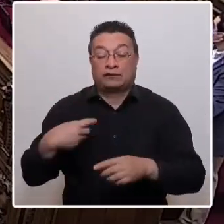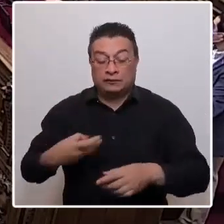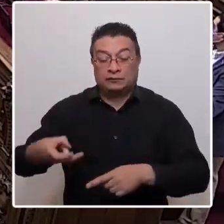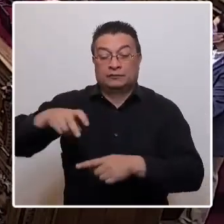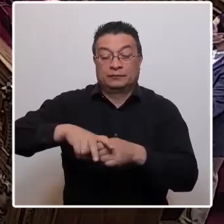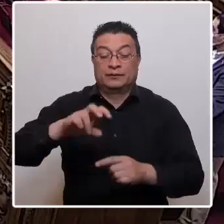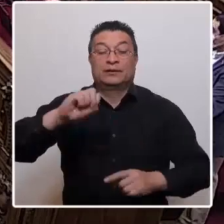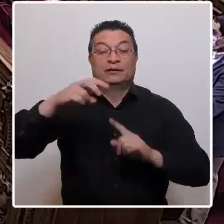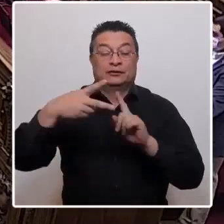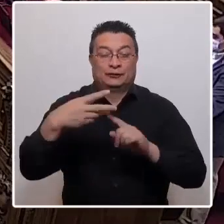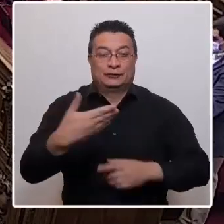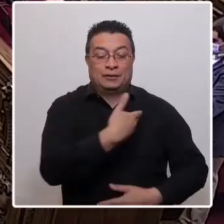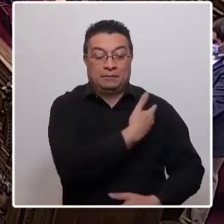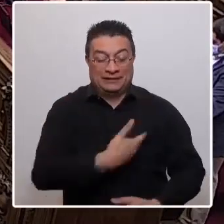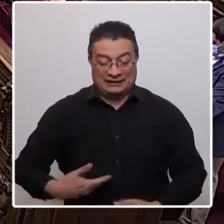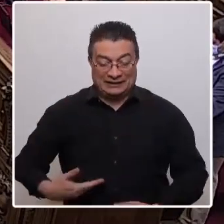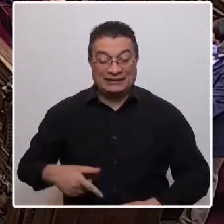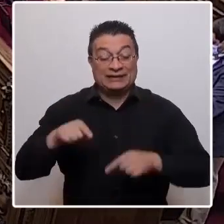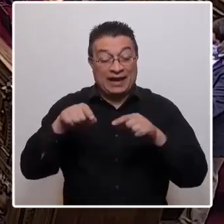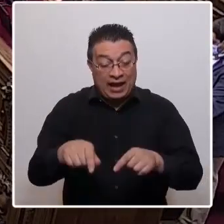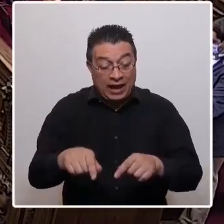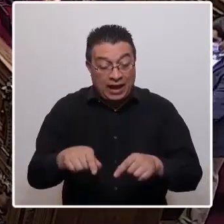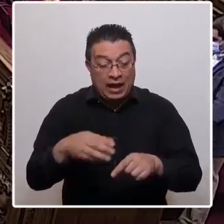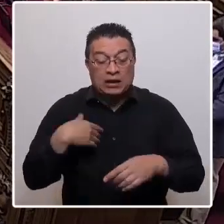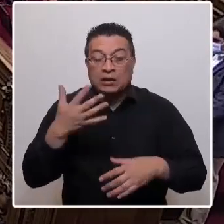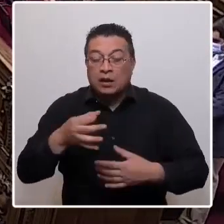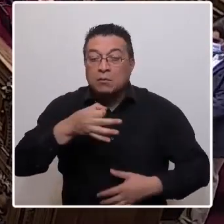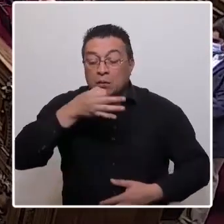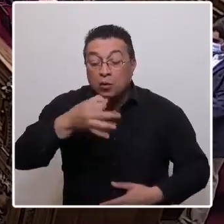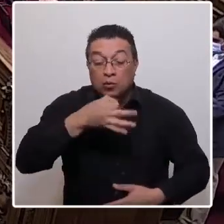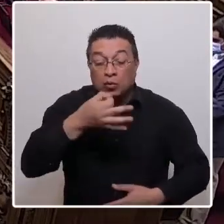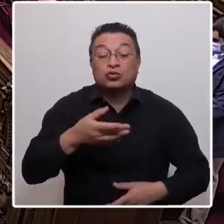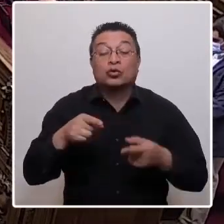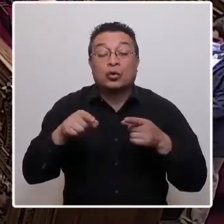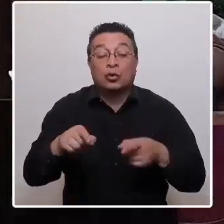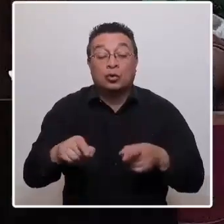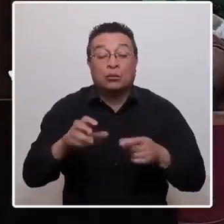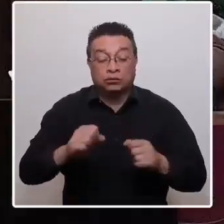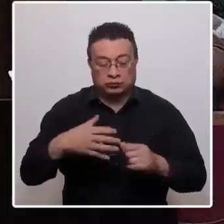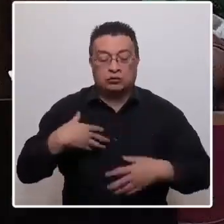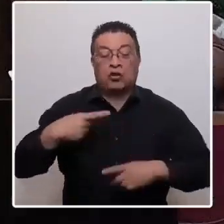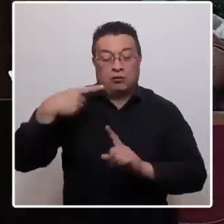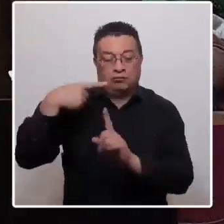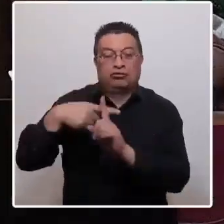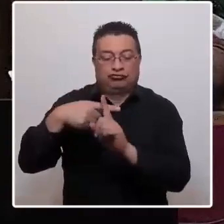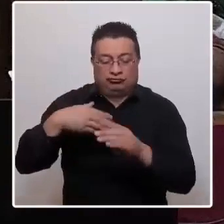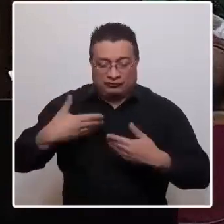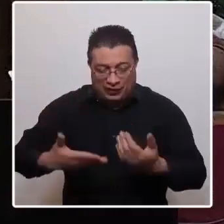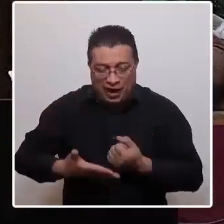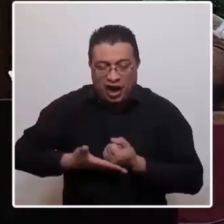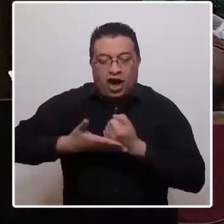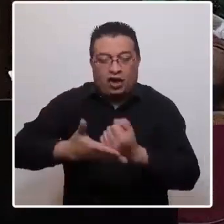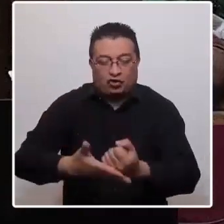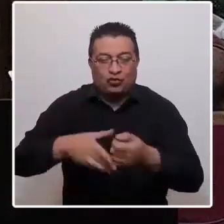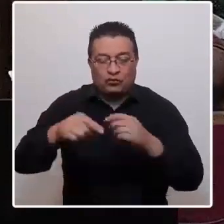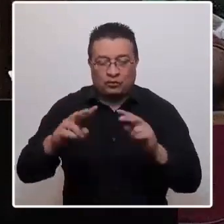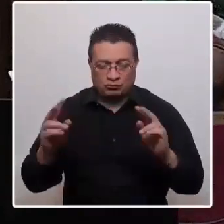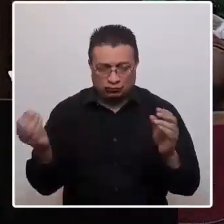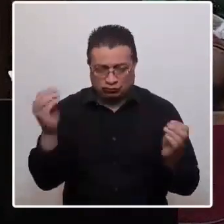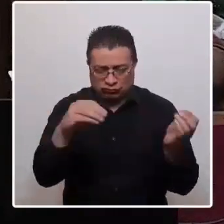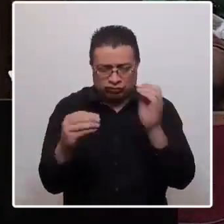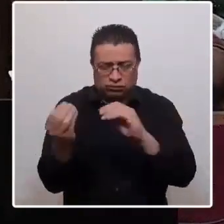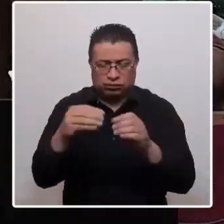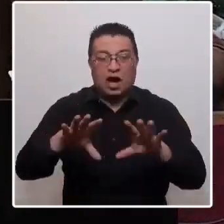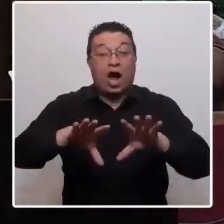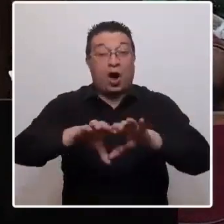vicepresidencia y dar cuenta de que espero contribuir de este rol en la construcción de los acuerdos que nos